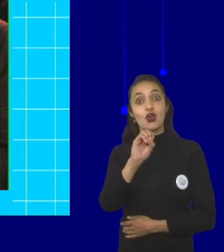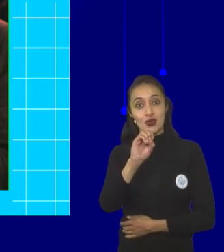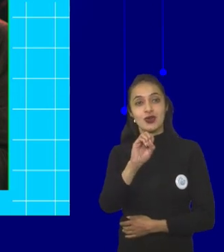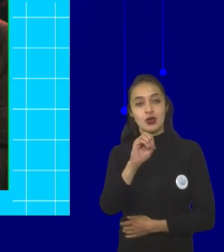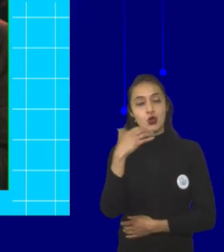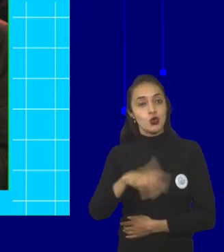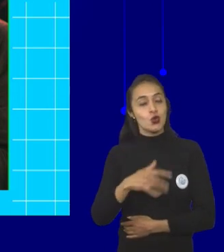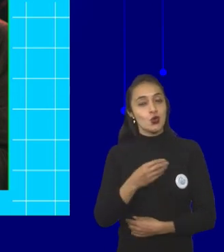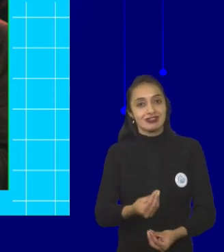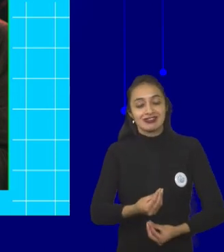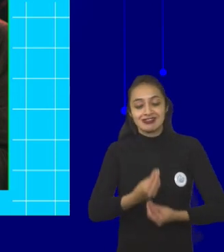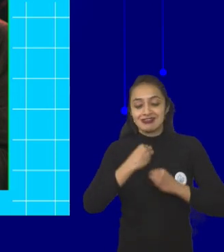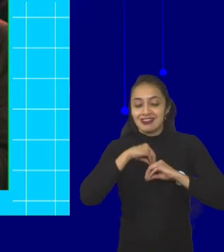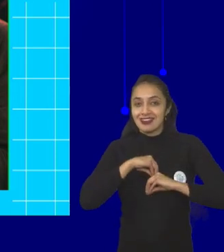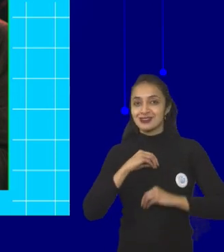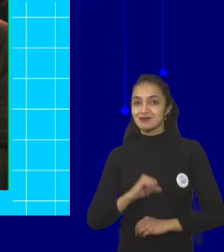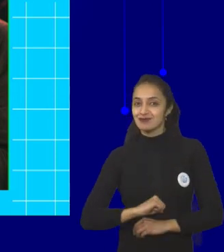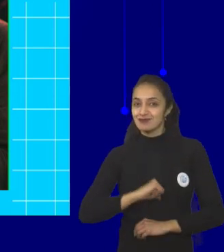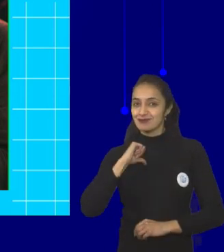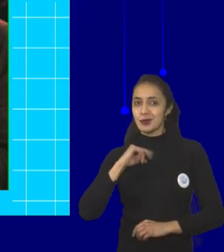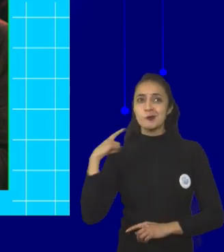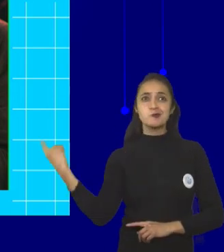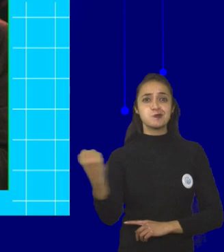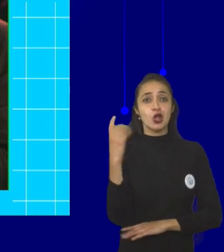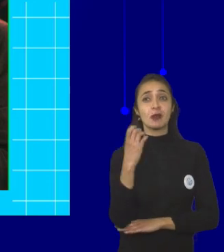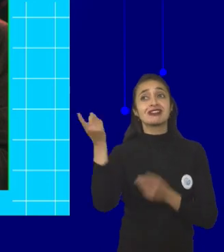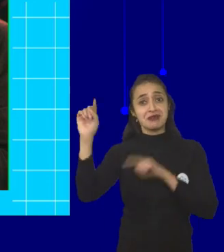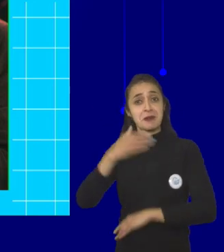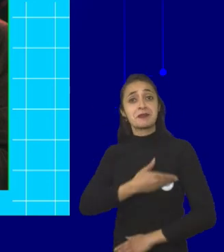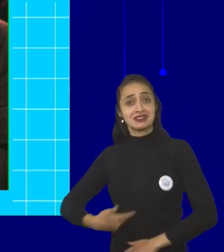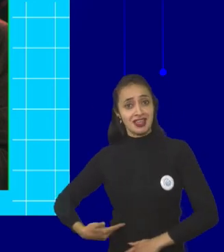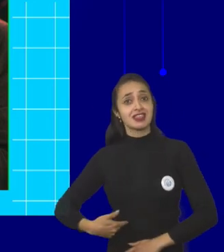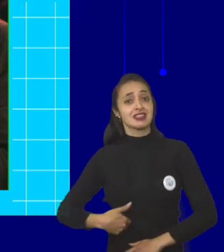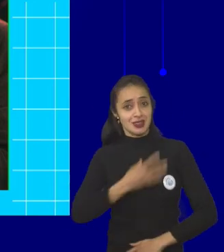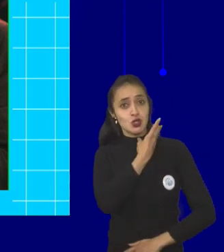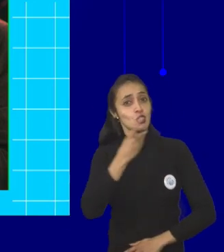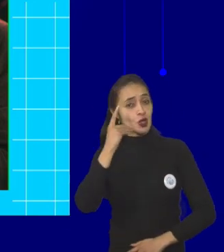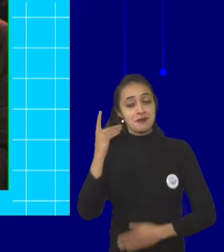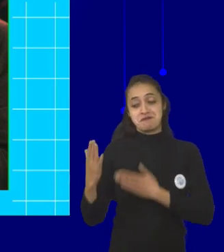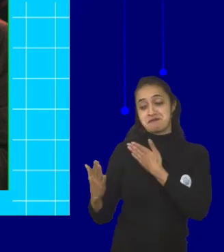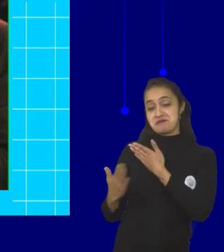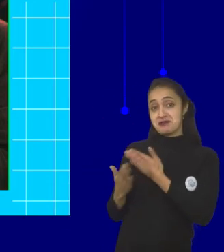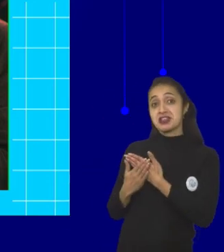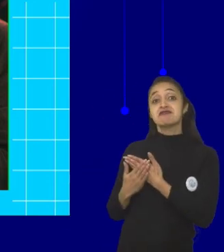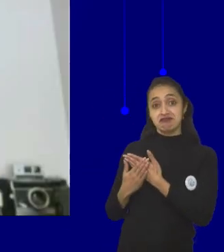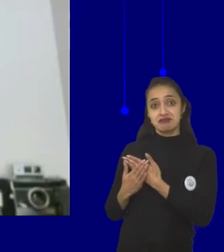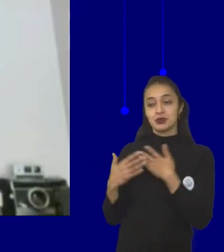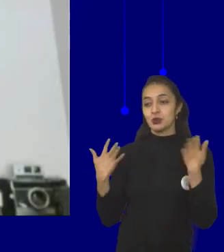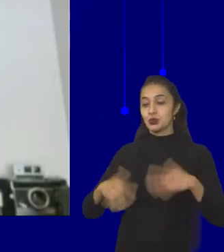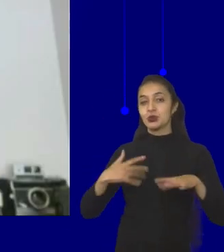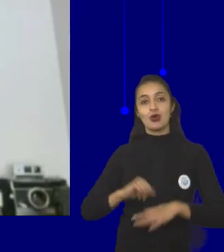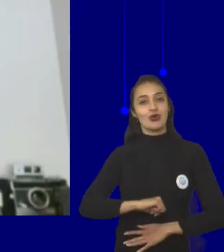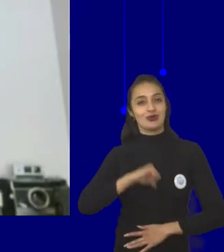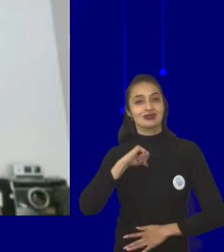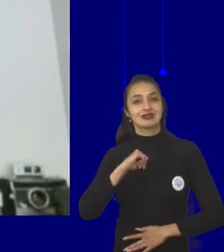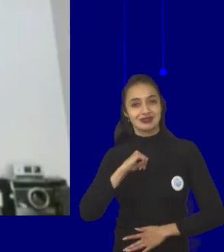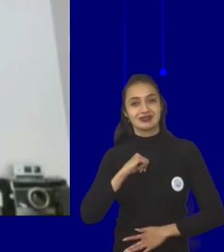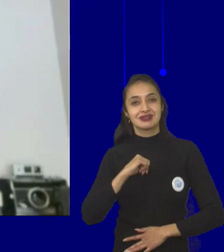estamos muchísimos colombianos, incluyendo el presidente Iván Duque, que lo ha dicho recientemente, es un orgullo